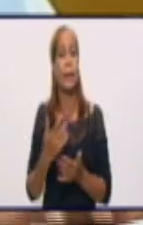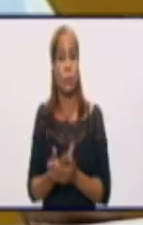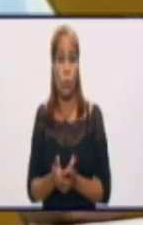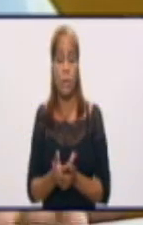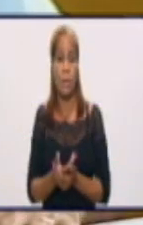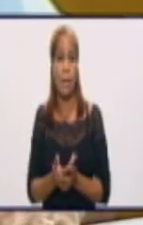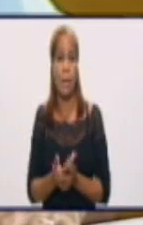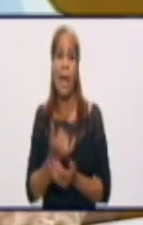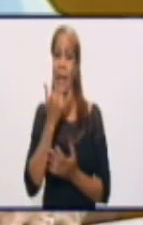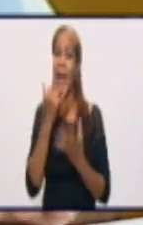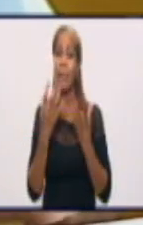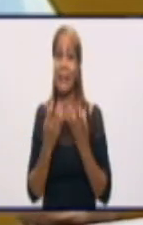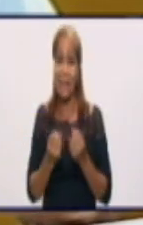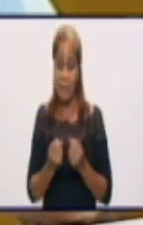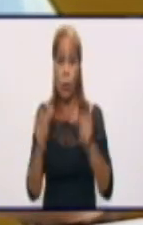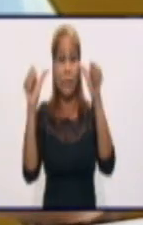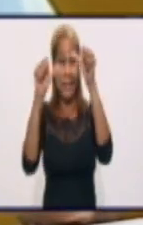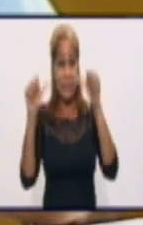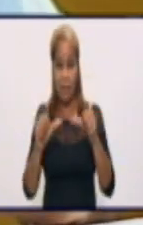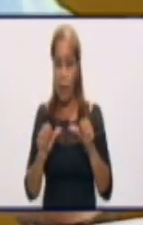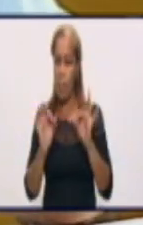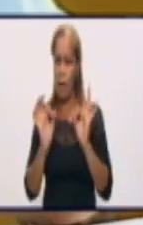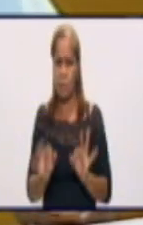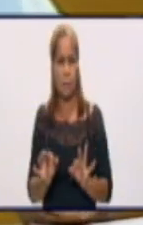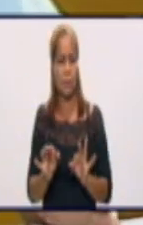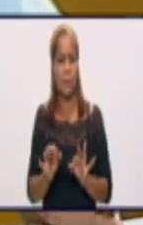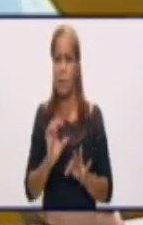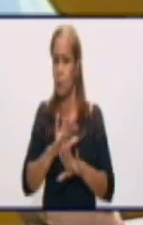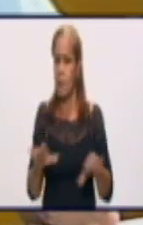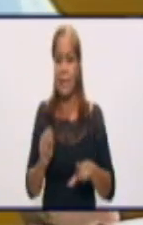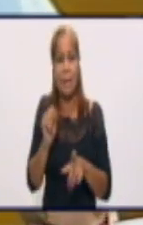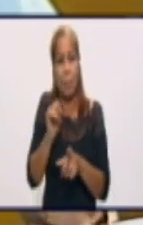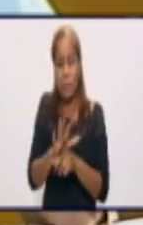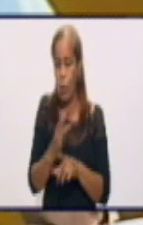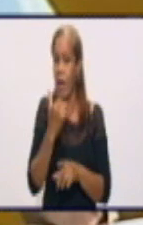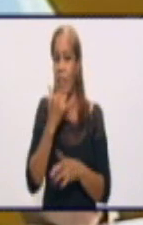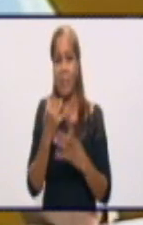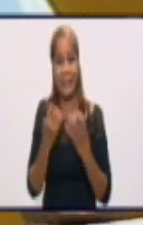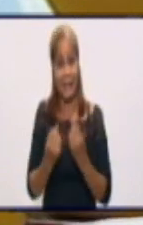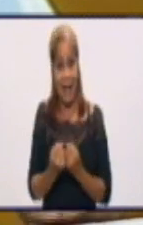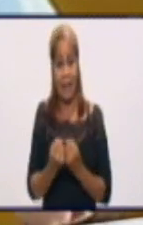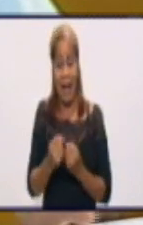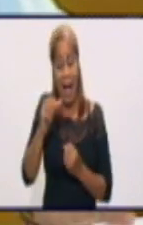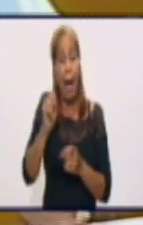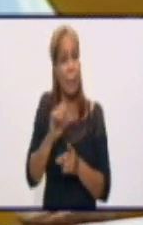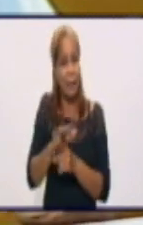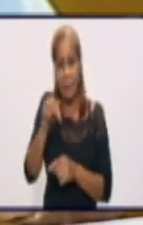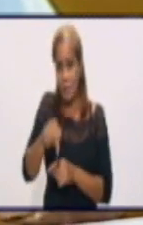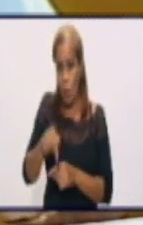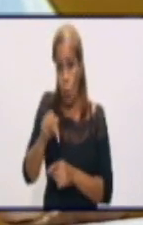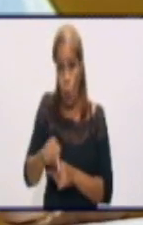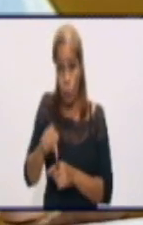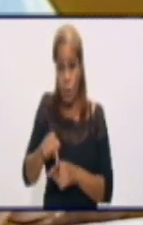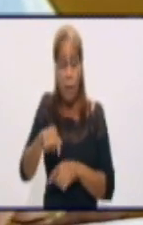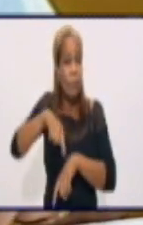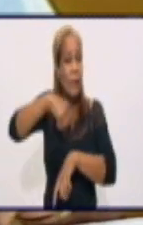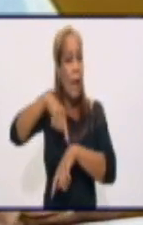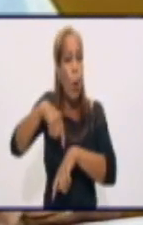hoy va a ser un día parecido al de julian se empezó a afectar desde ahora la madrugada que no estábamos aceptando ya el circuito afectado de horas tempranas